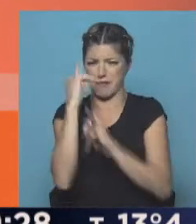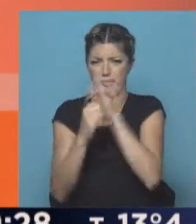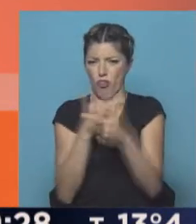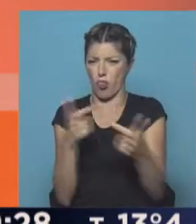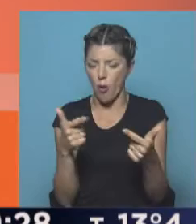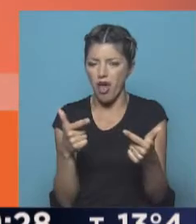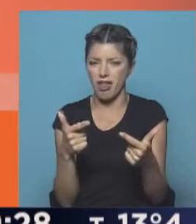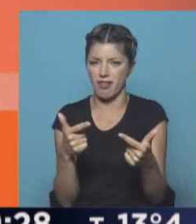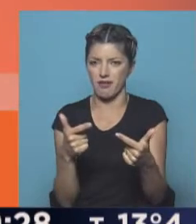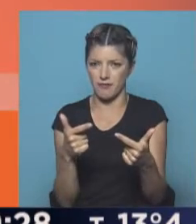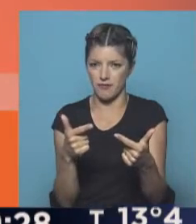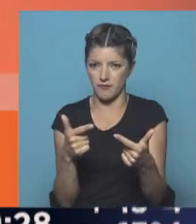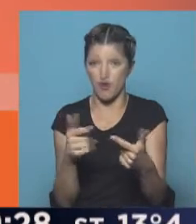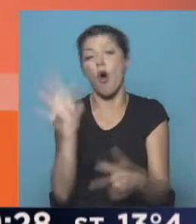crea